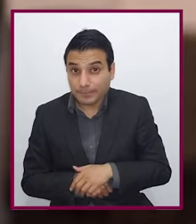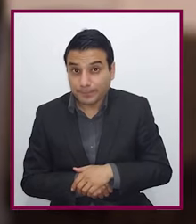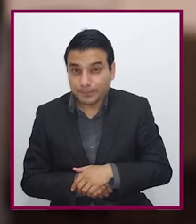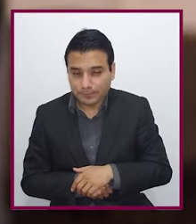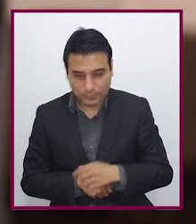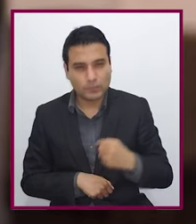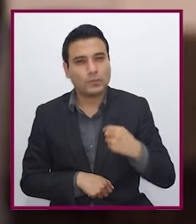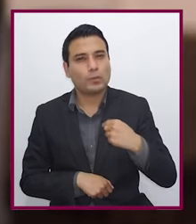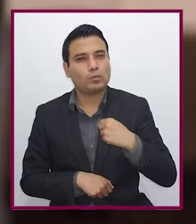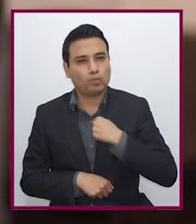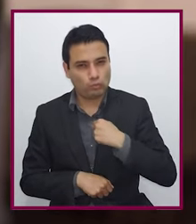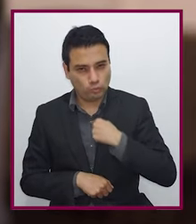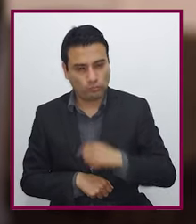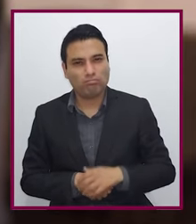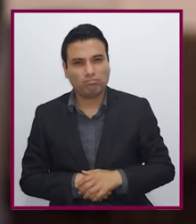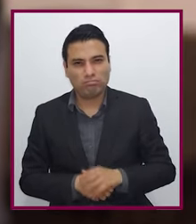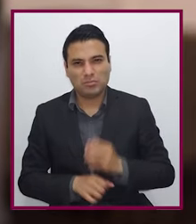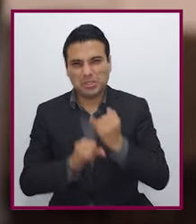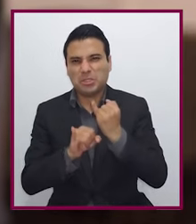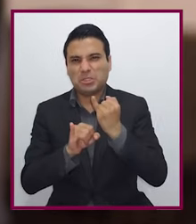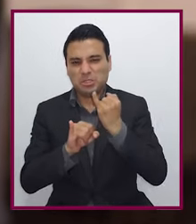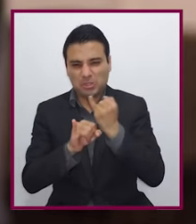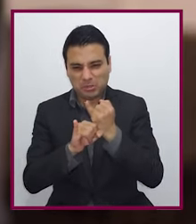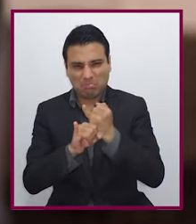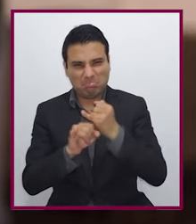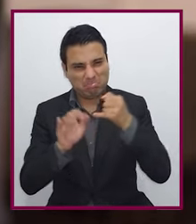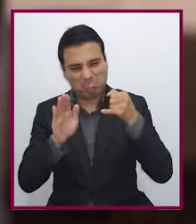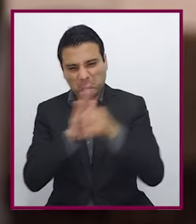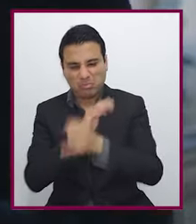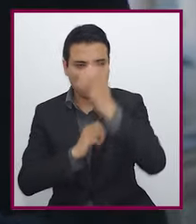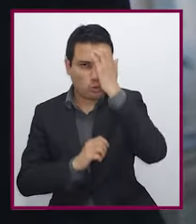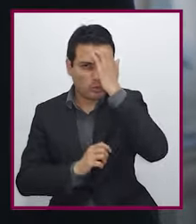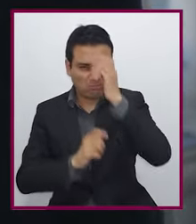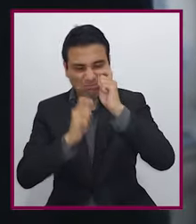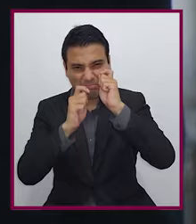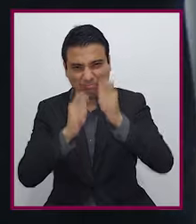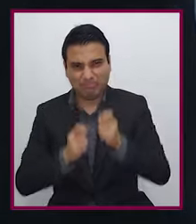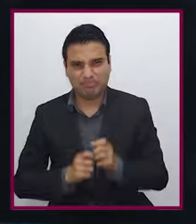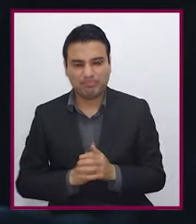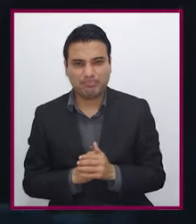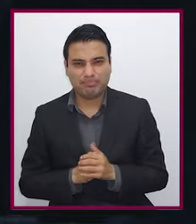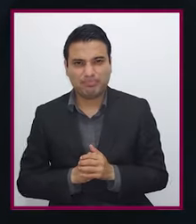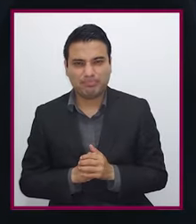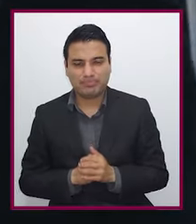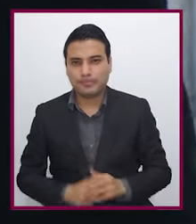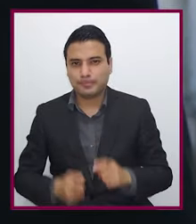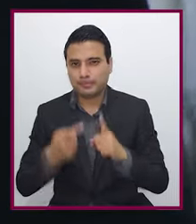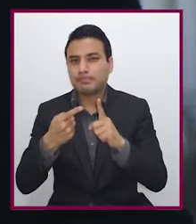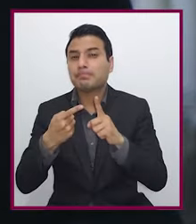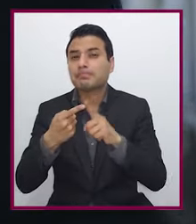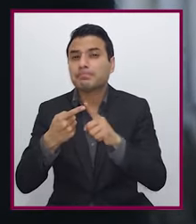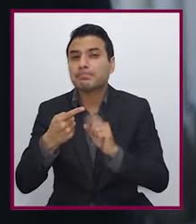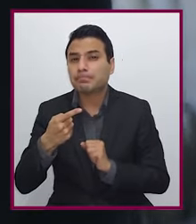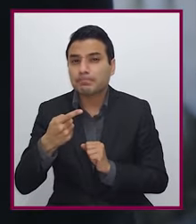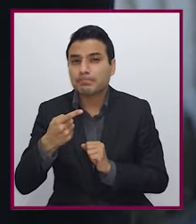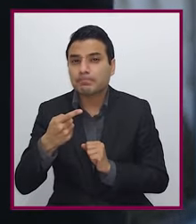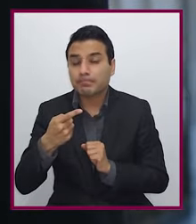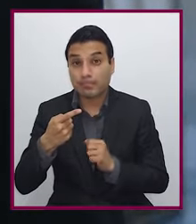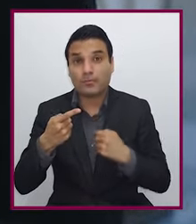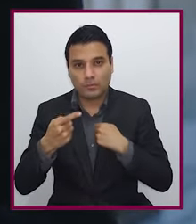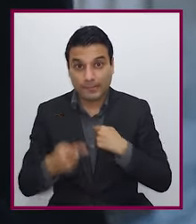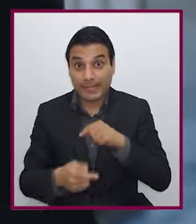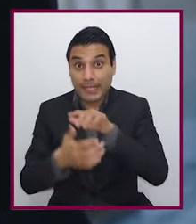deben desarrollar para convertirnos en hiperlectores de la tecnología.